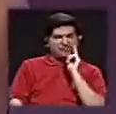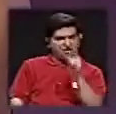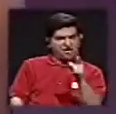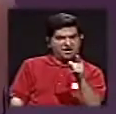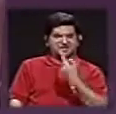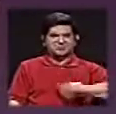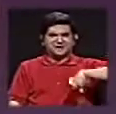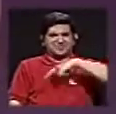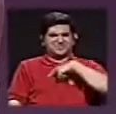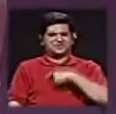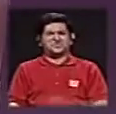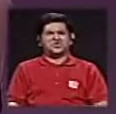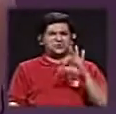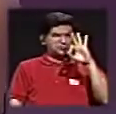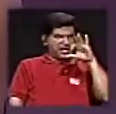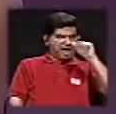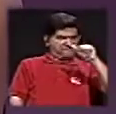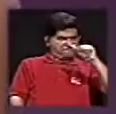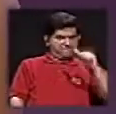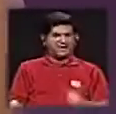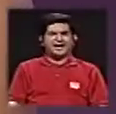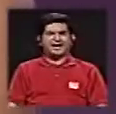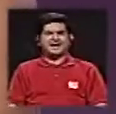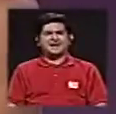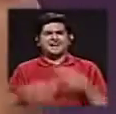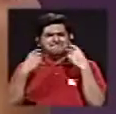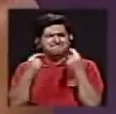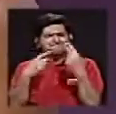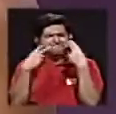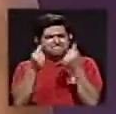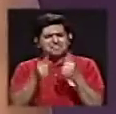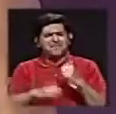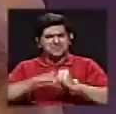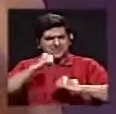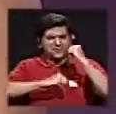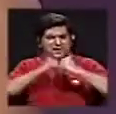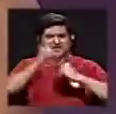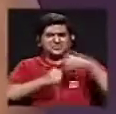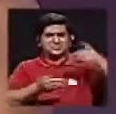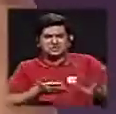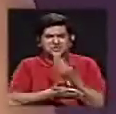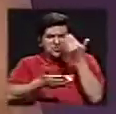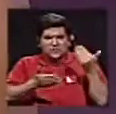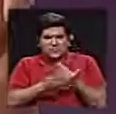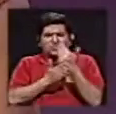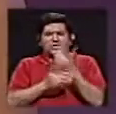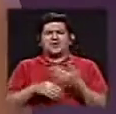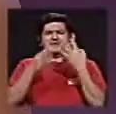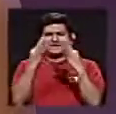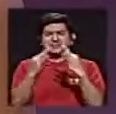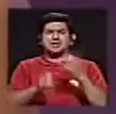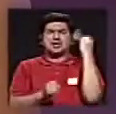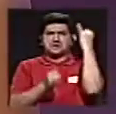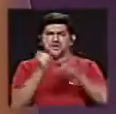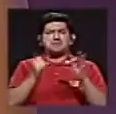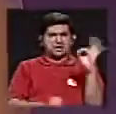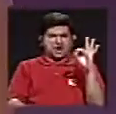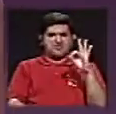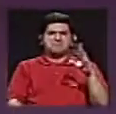que nos impulsó al frente amplio a apurar nuestra estructura nuestra renovación de estructuras la terminamos en